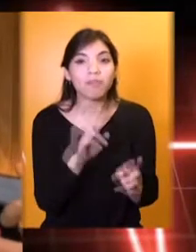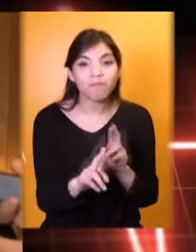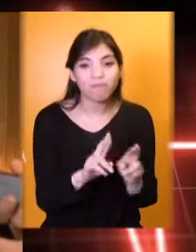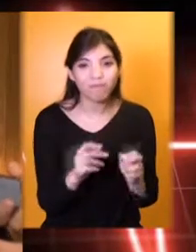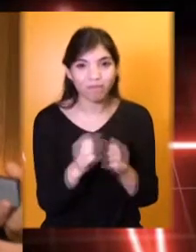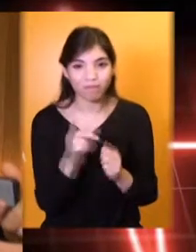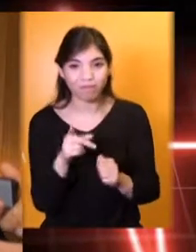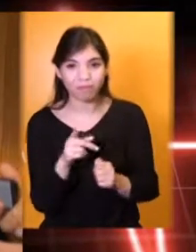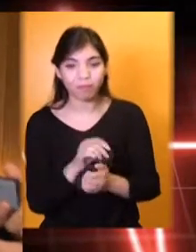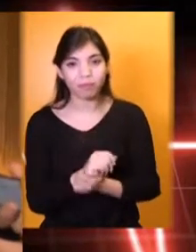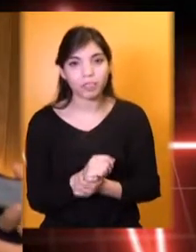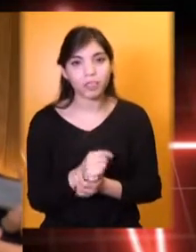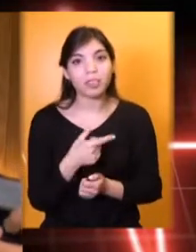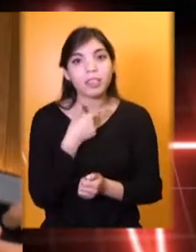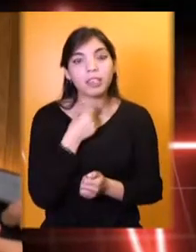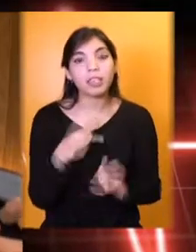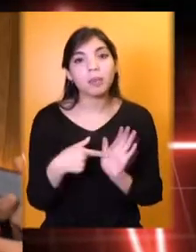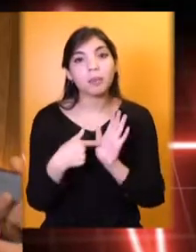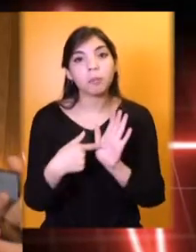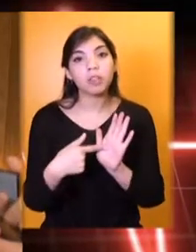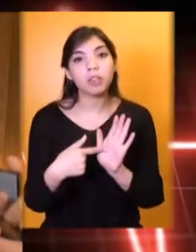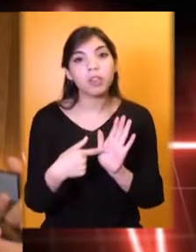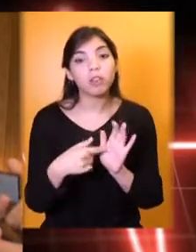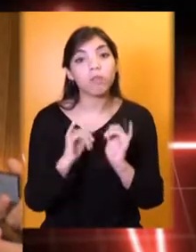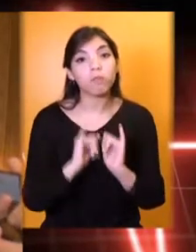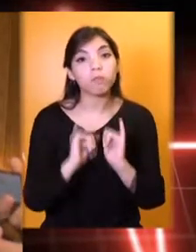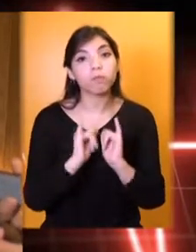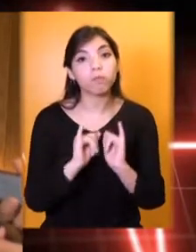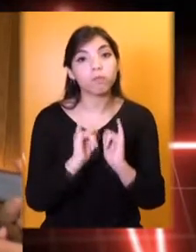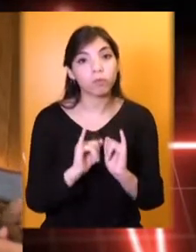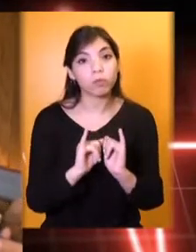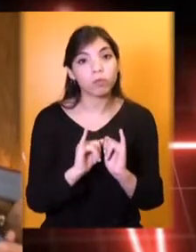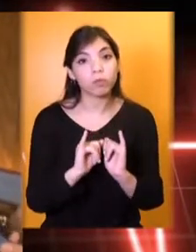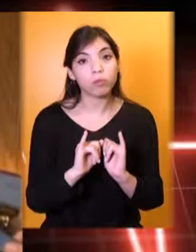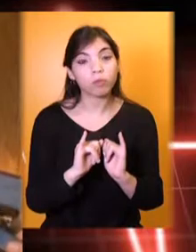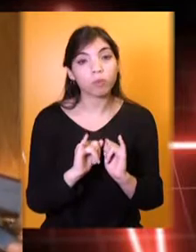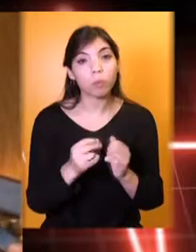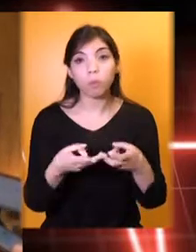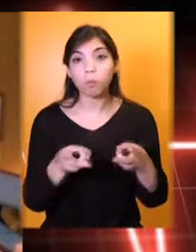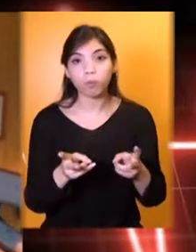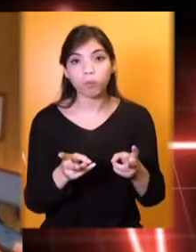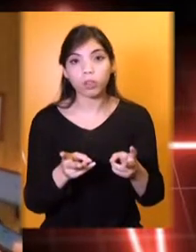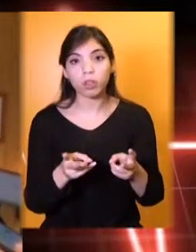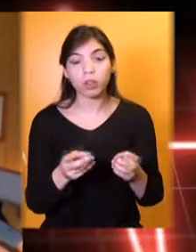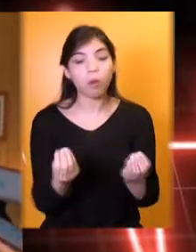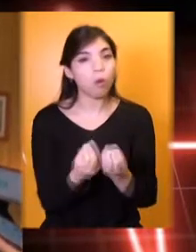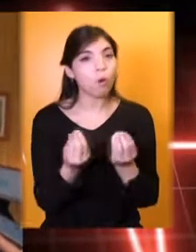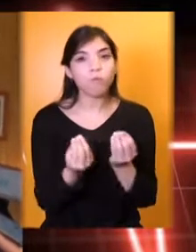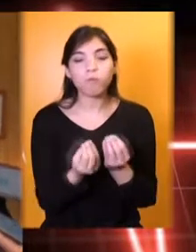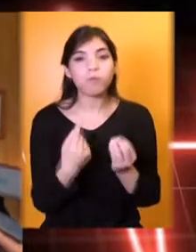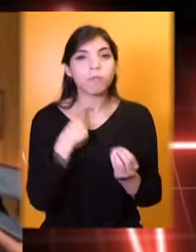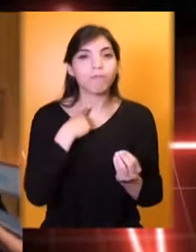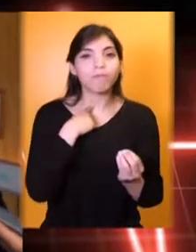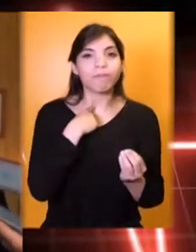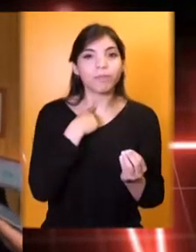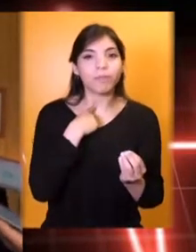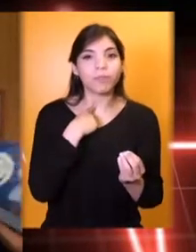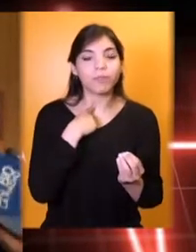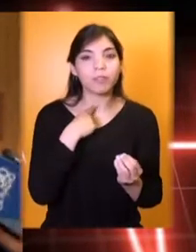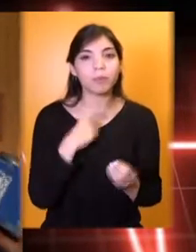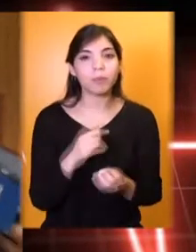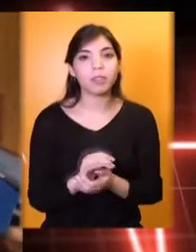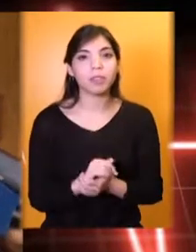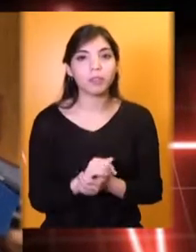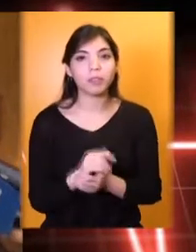que en este caso, según los antecedentes que hemos podido mostrar a disposición de la prensa y la opinión pública, son muchas más las víctimas